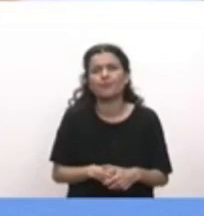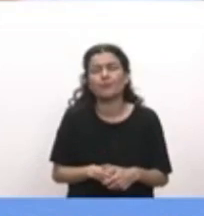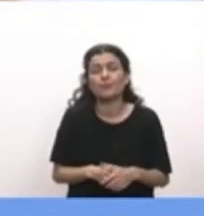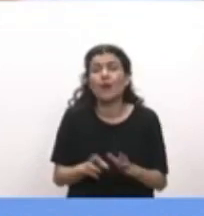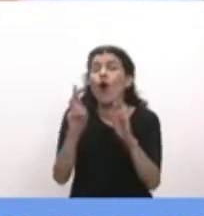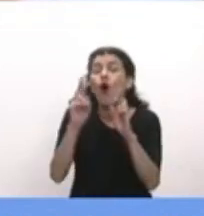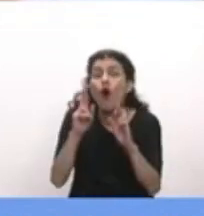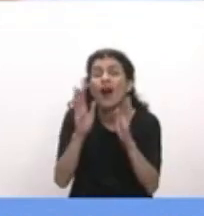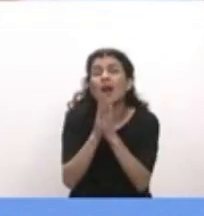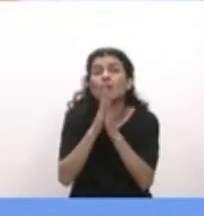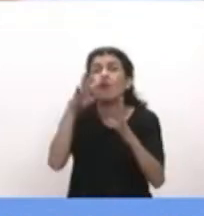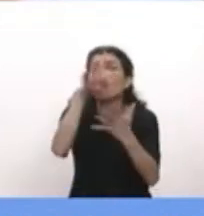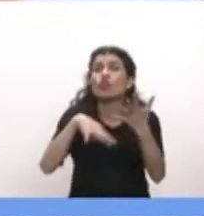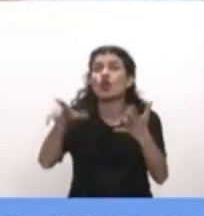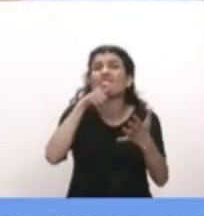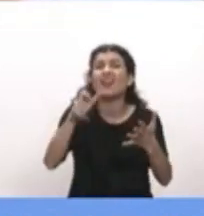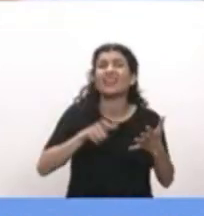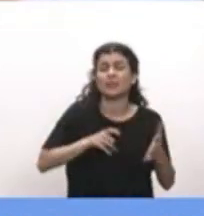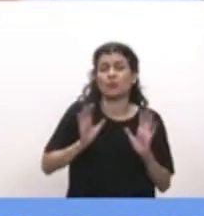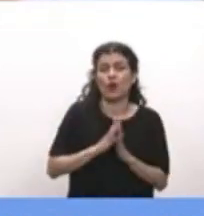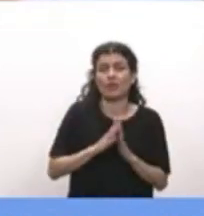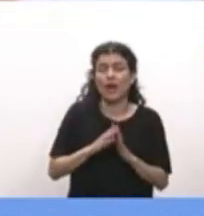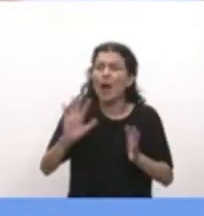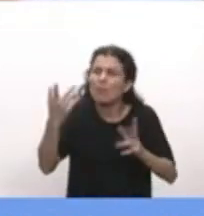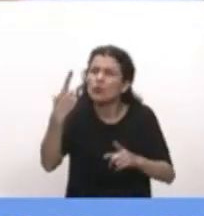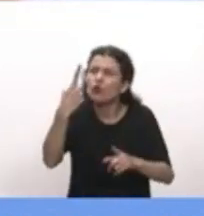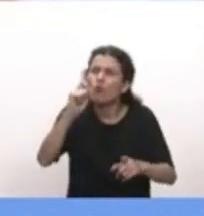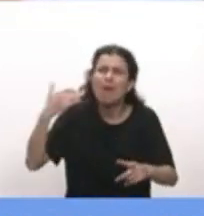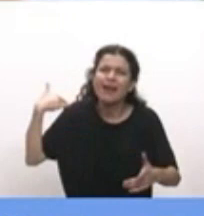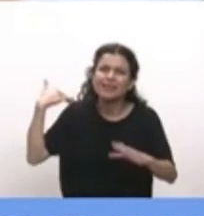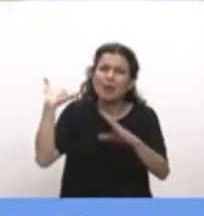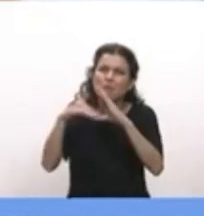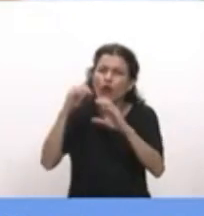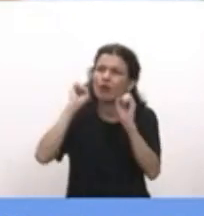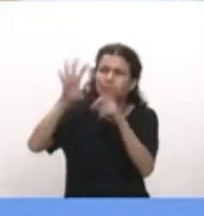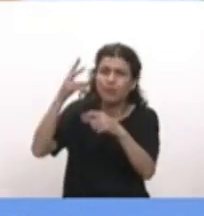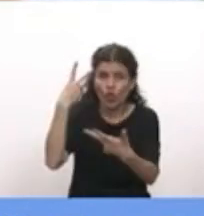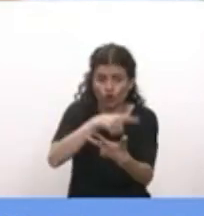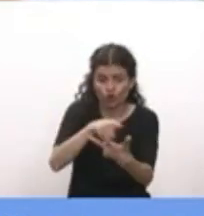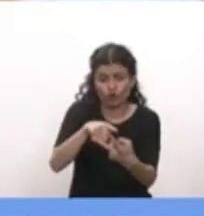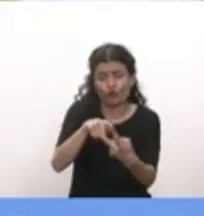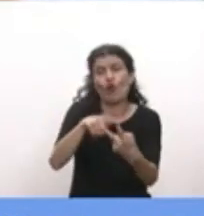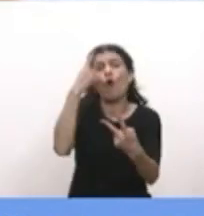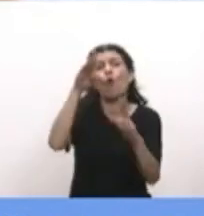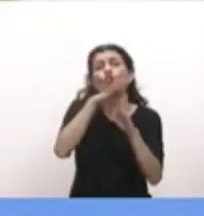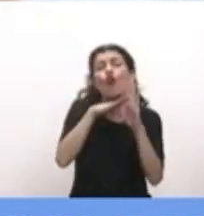conteste, porque hace como 20 días, un mes que le enviamos notas. Dos, una con la